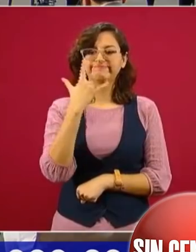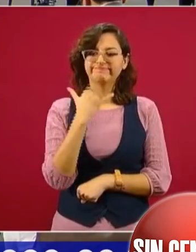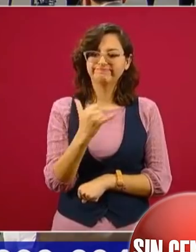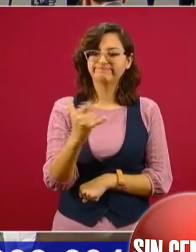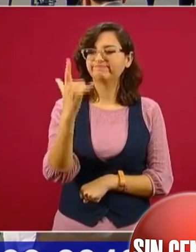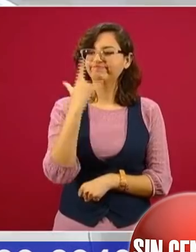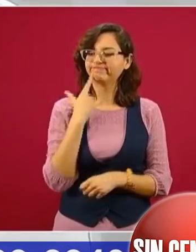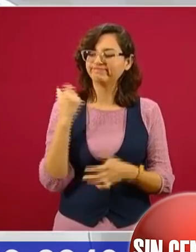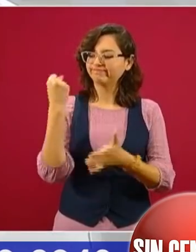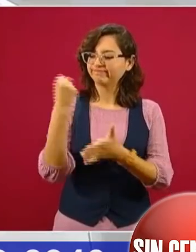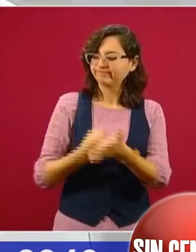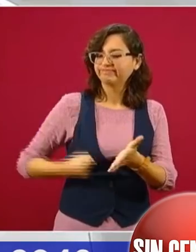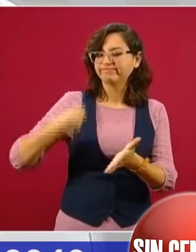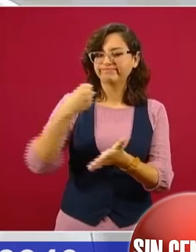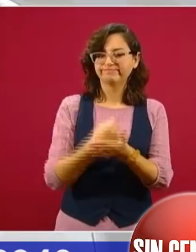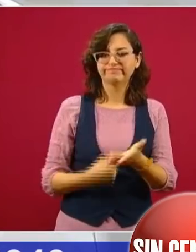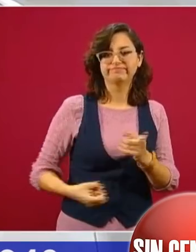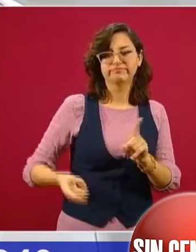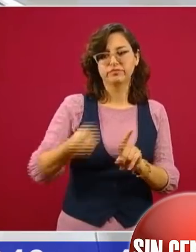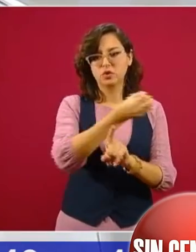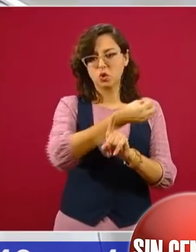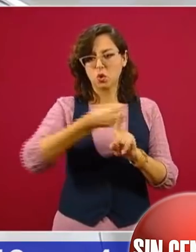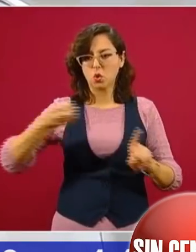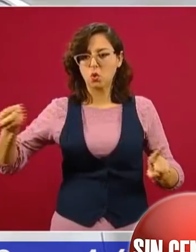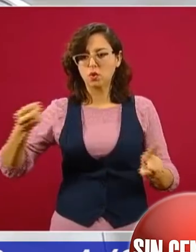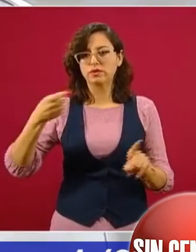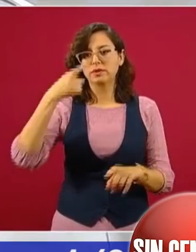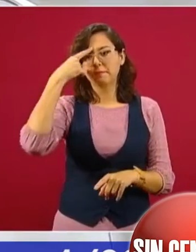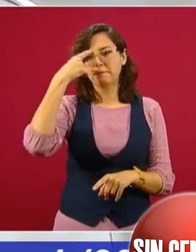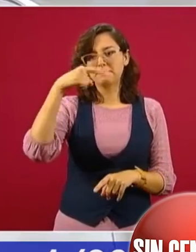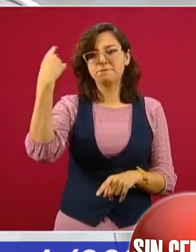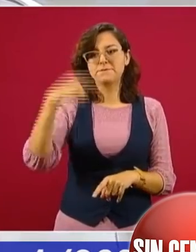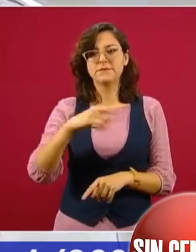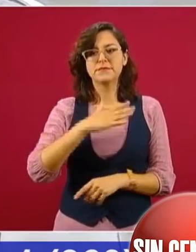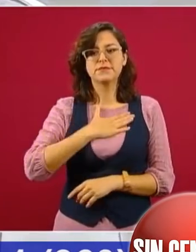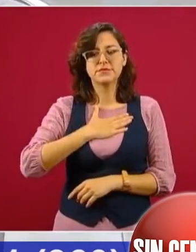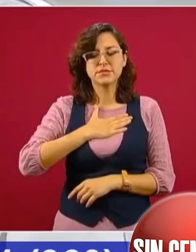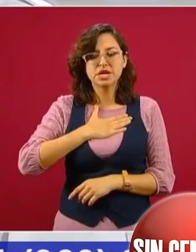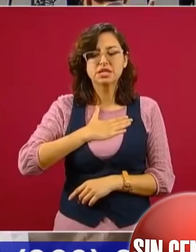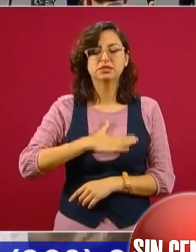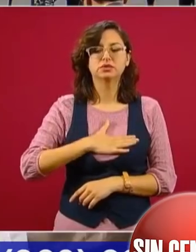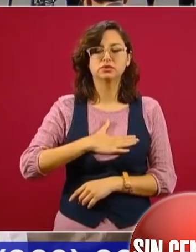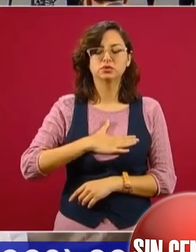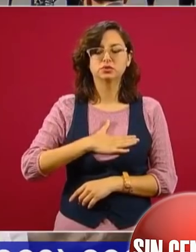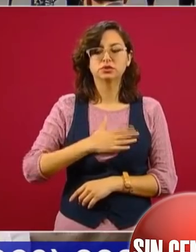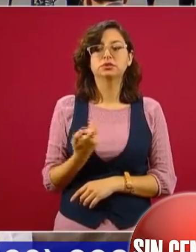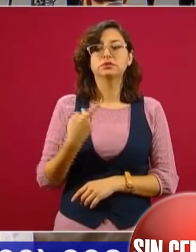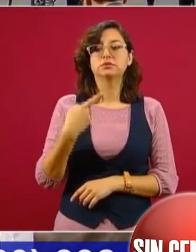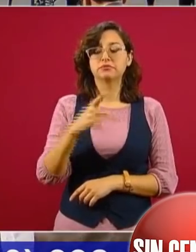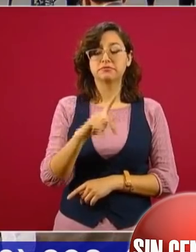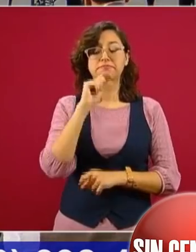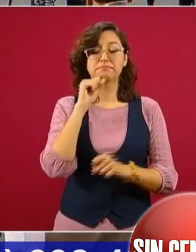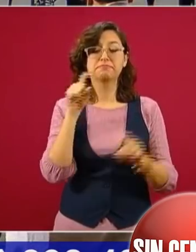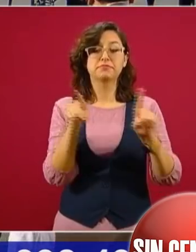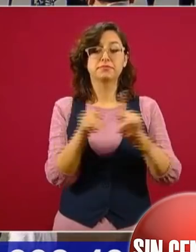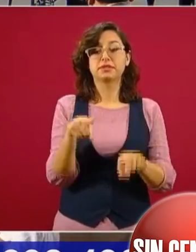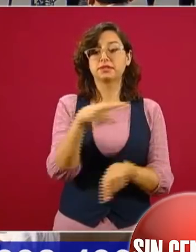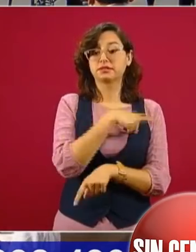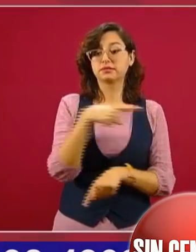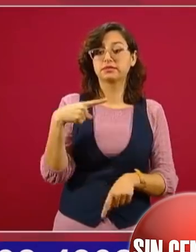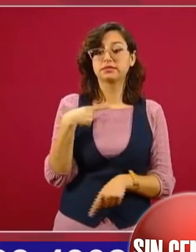poniendo orden para que haya justicia, pero sí decir que los